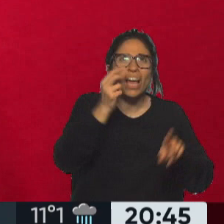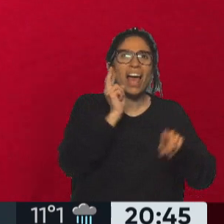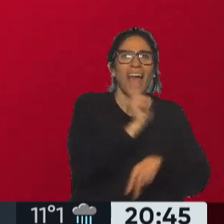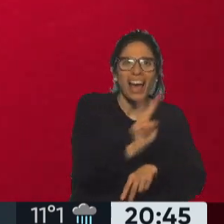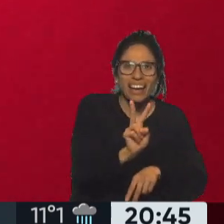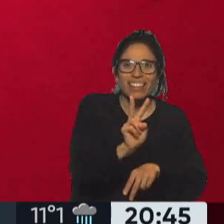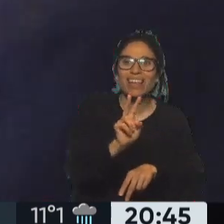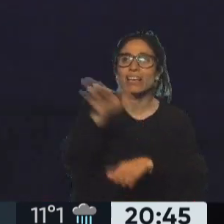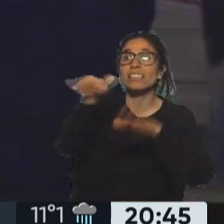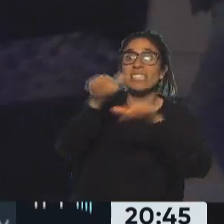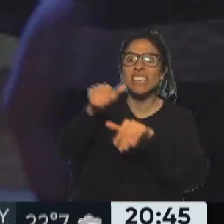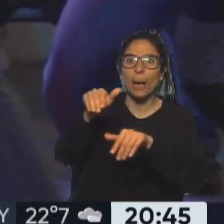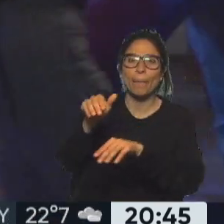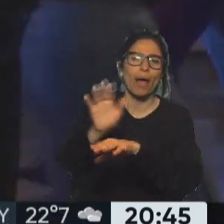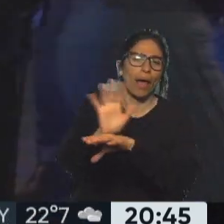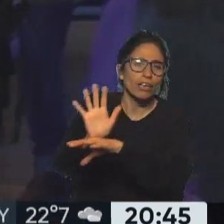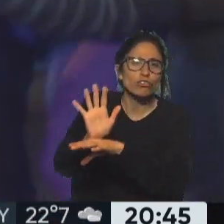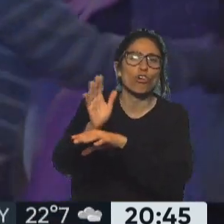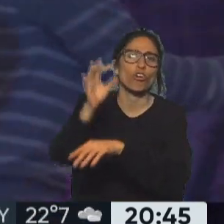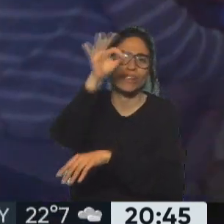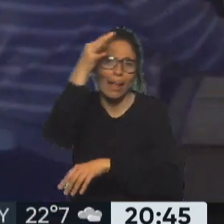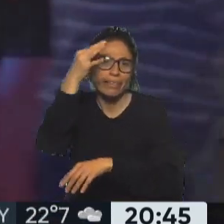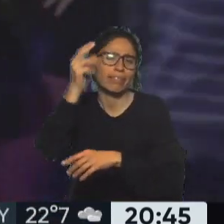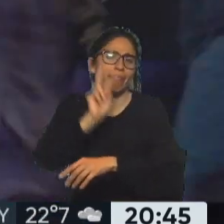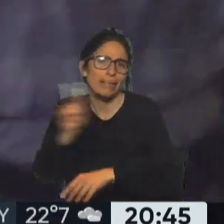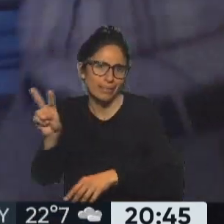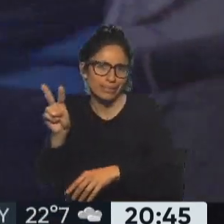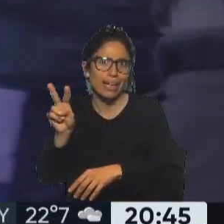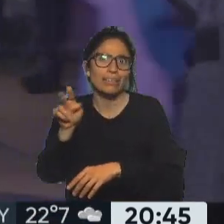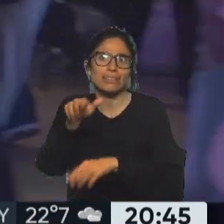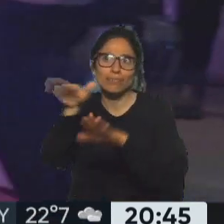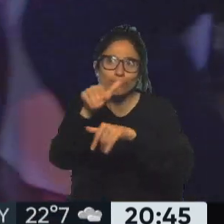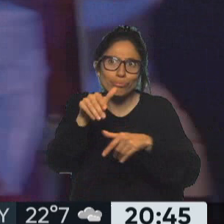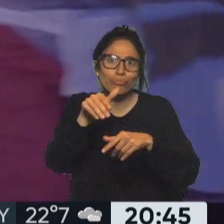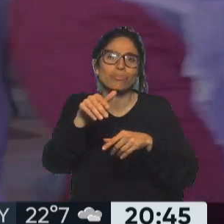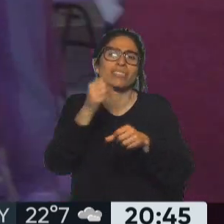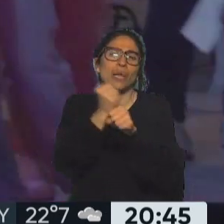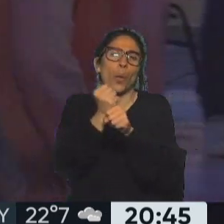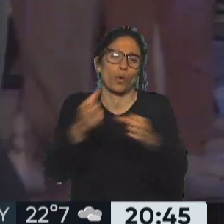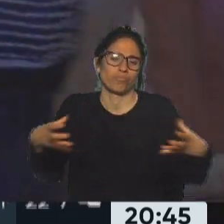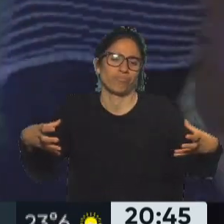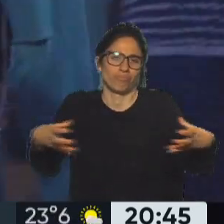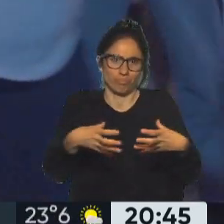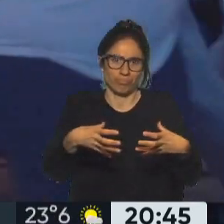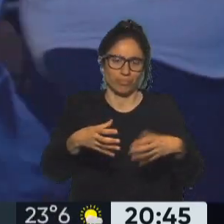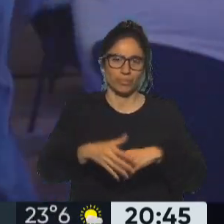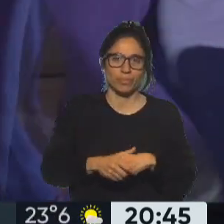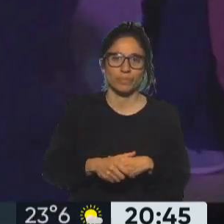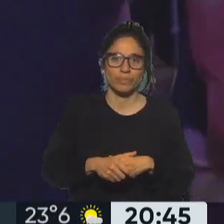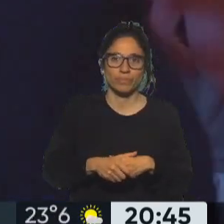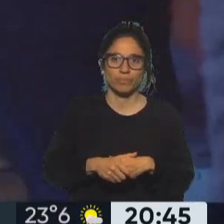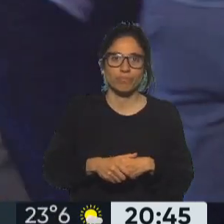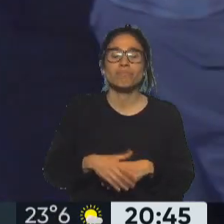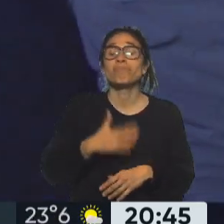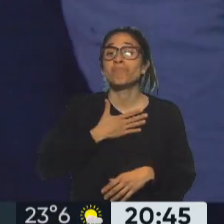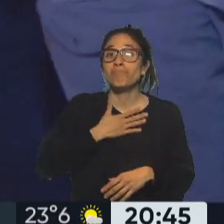estamos presentando una obra de Juan Pablo Galimberti. Estamos como muy emocionados, nos parece que es una maravilla lo que está pasando, por eso queremos que la gente